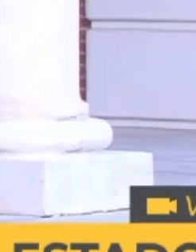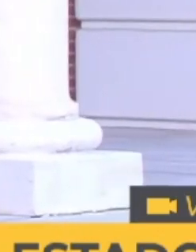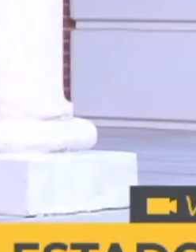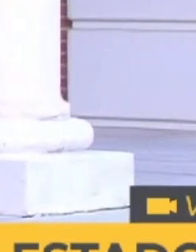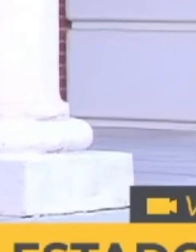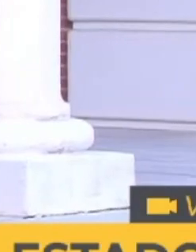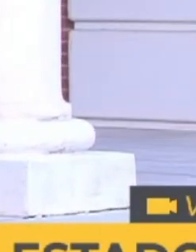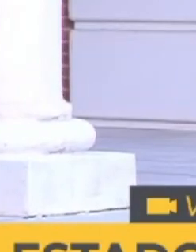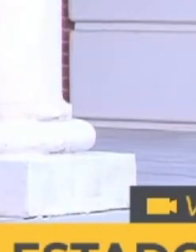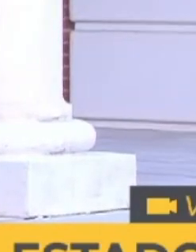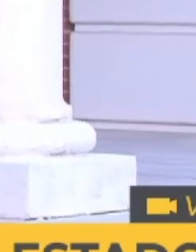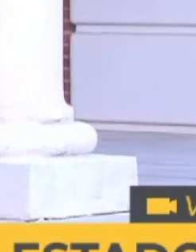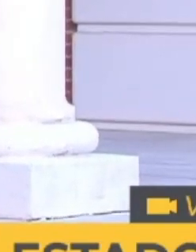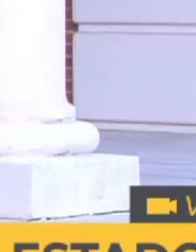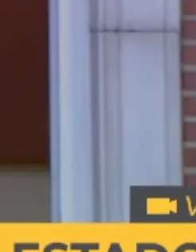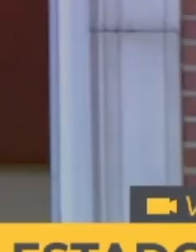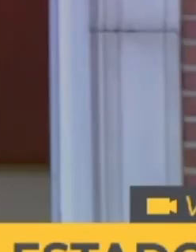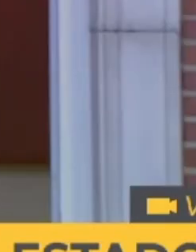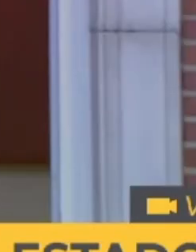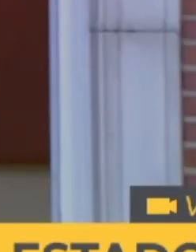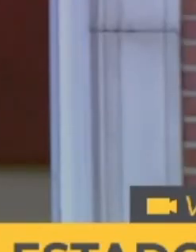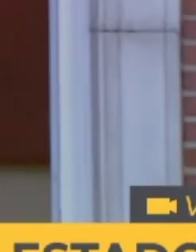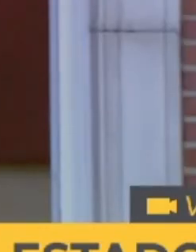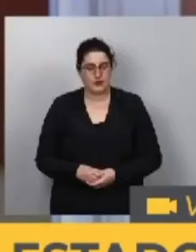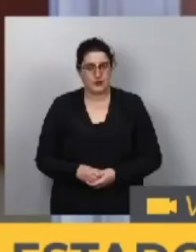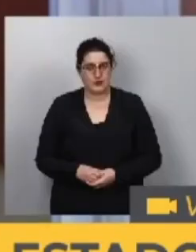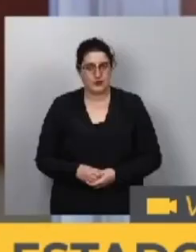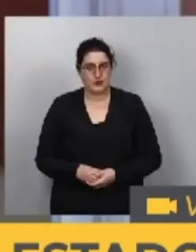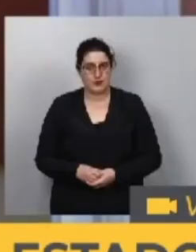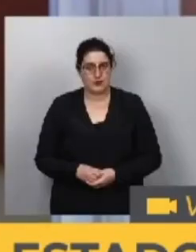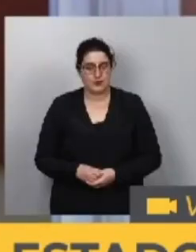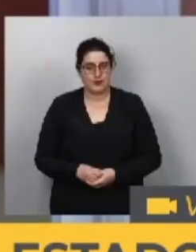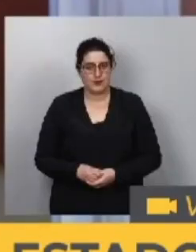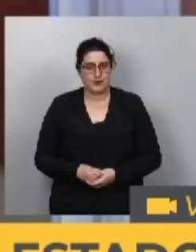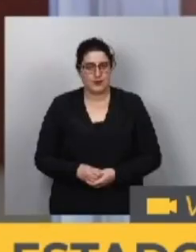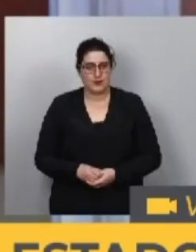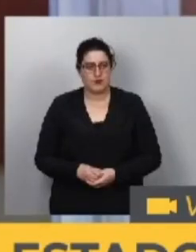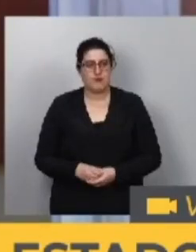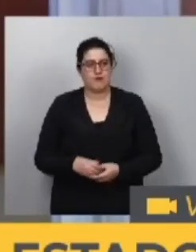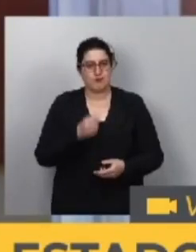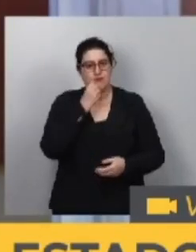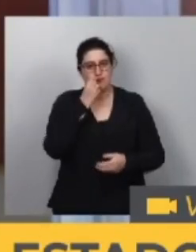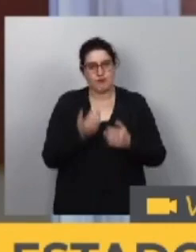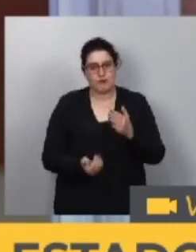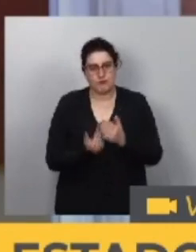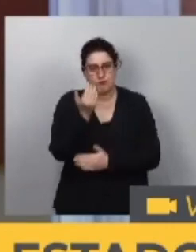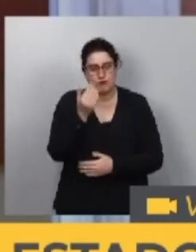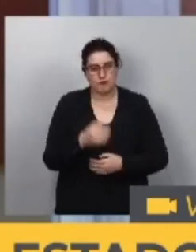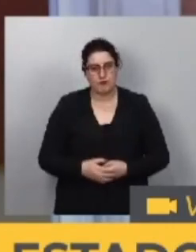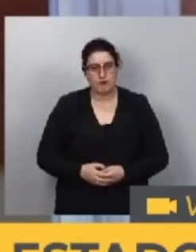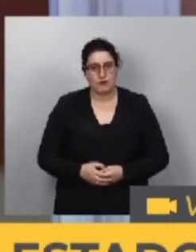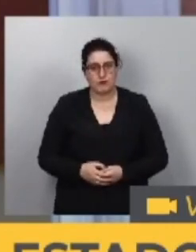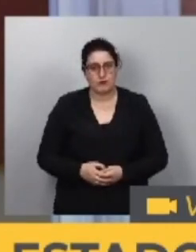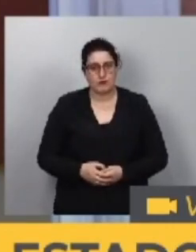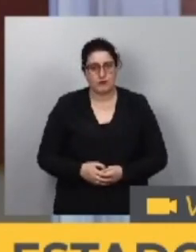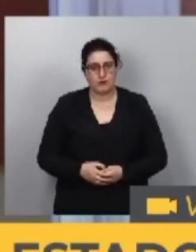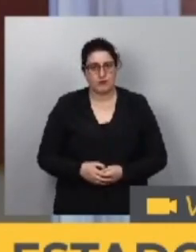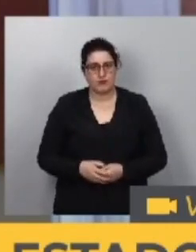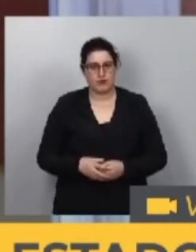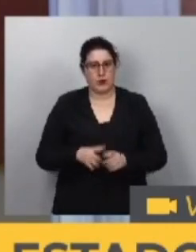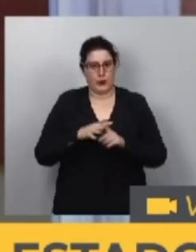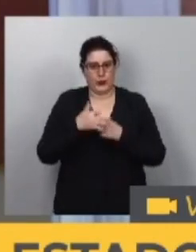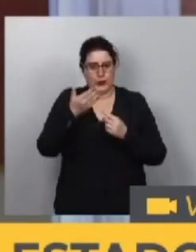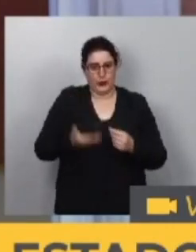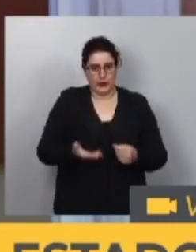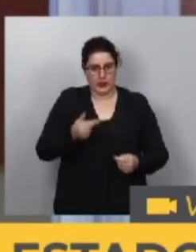bueno eh pararlo quizás no esté en nuestras manos no en el gobierno español el gobierno español sí que mantiene sus relaciones siempre las ha